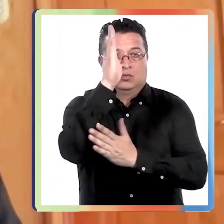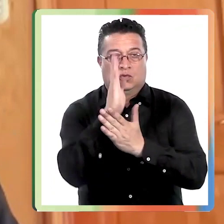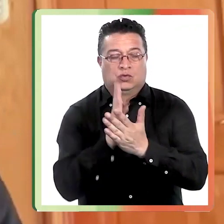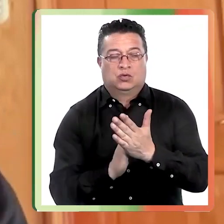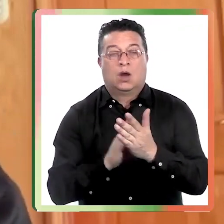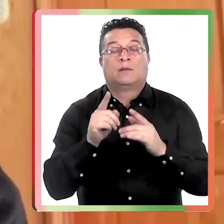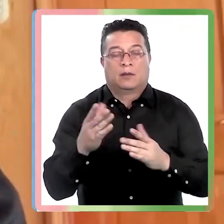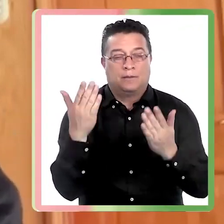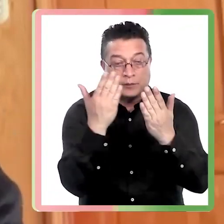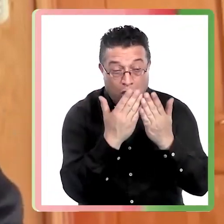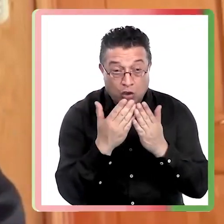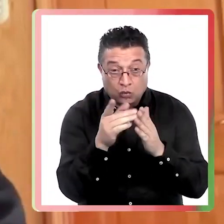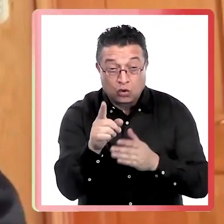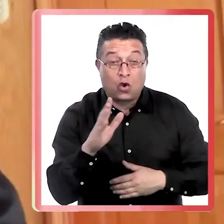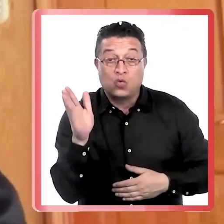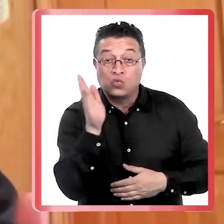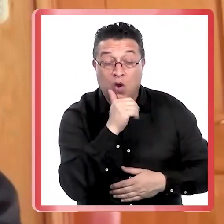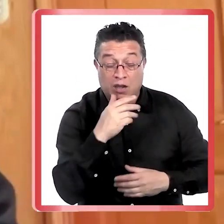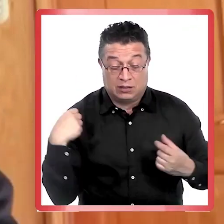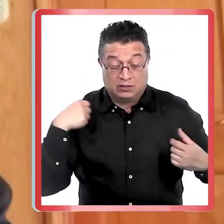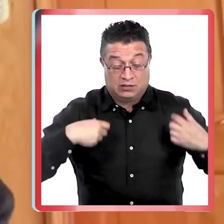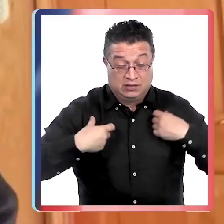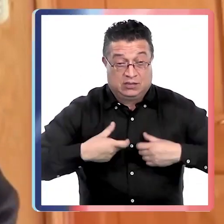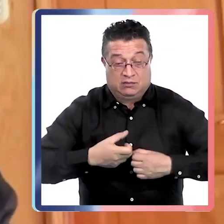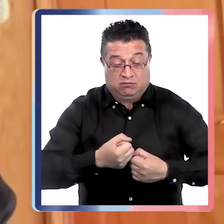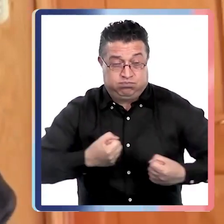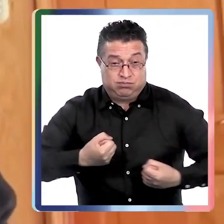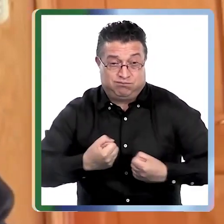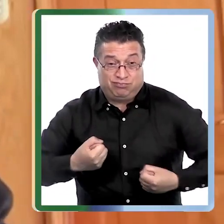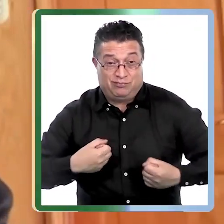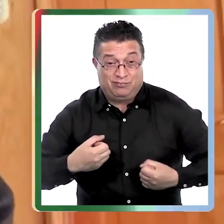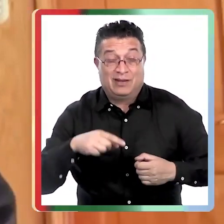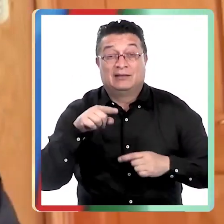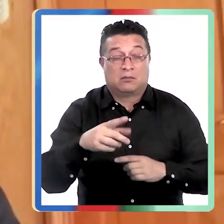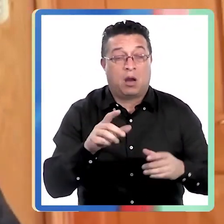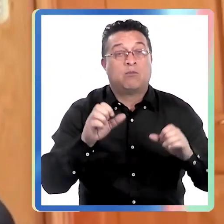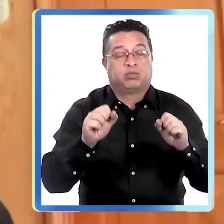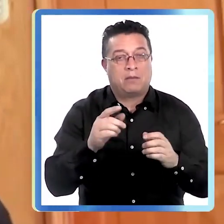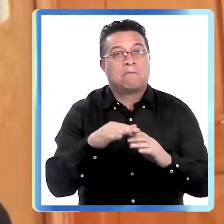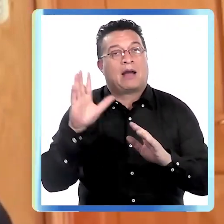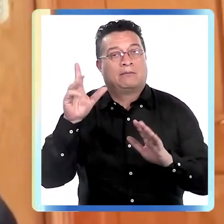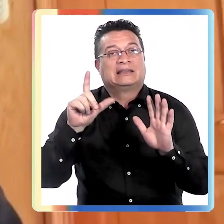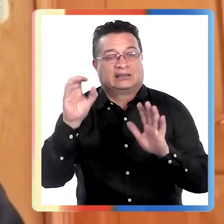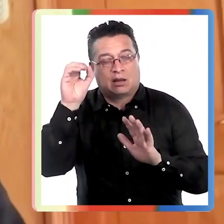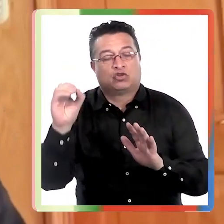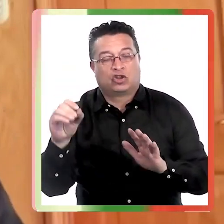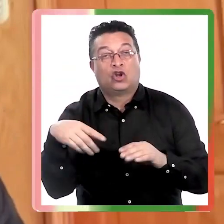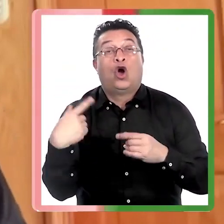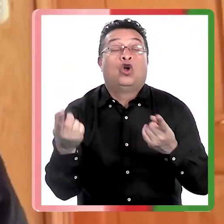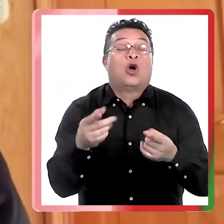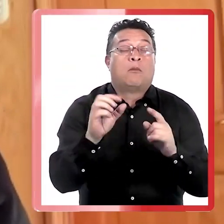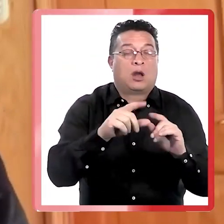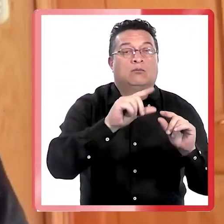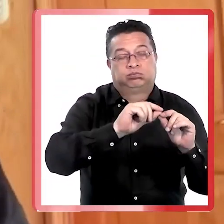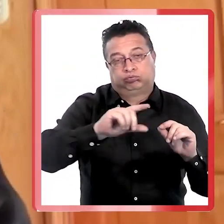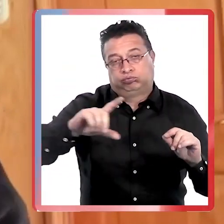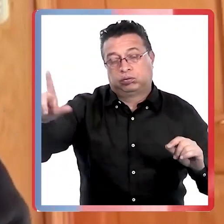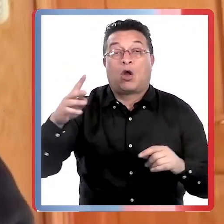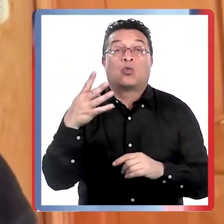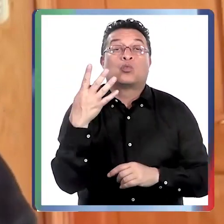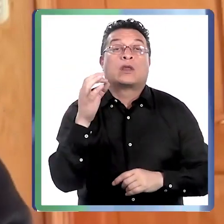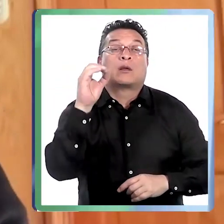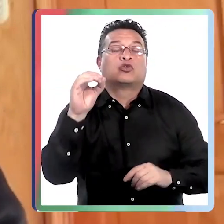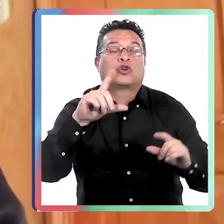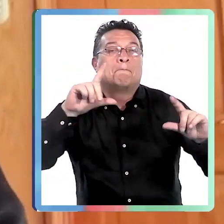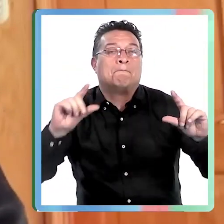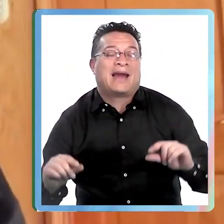los estudios muestran que los niños que no les colocamos corsé tienen una probabilidad de progresión de 70% y los niños que les ponemos corsé tienen una probabilidad de